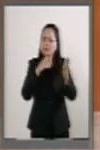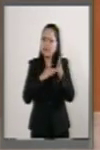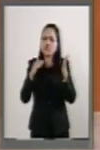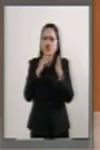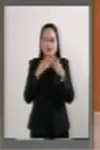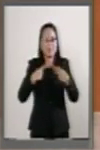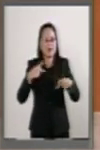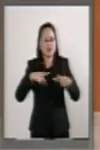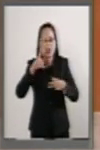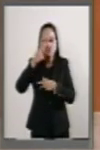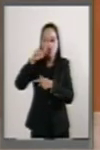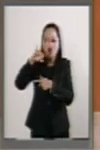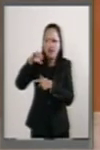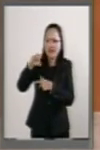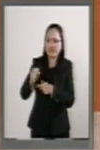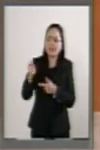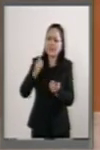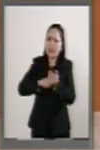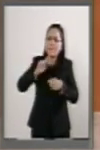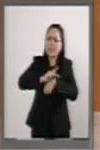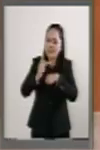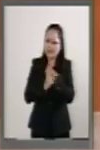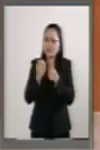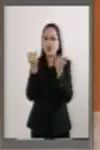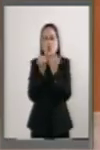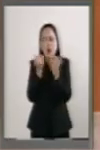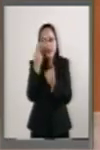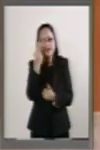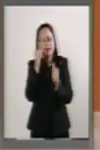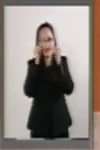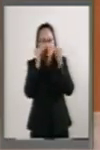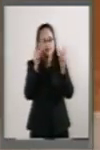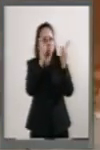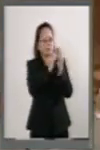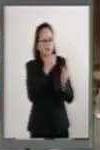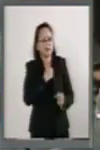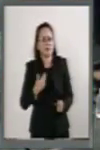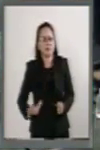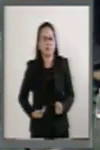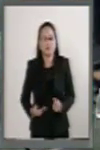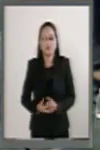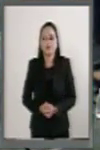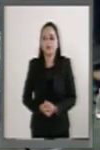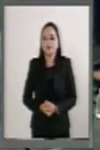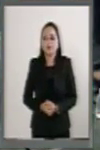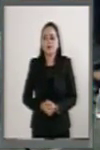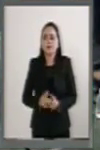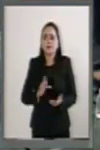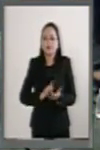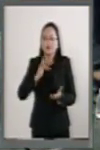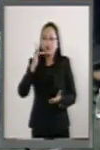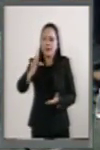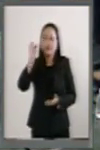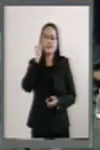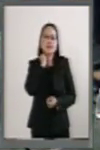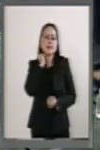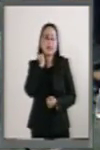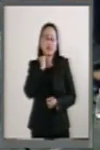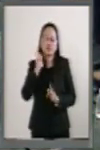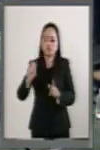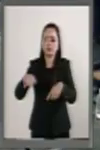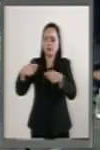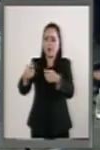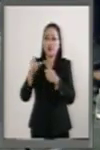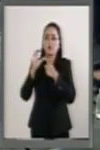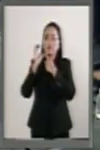país que también requieren de ser atendidas. Es cuanto, señor presidente. Muchas gracias. Gracias, señor senador. Túrnese a